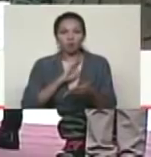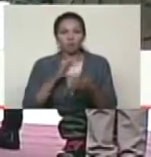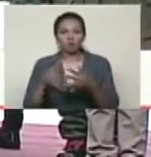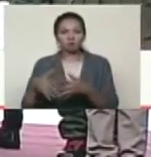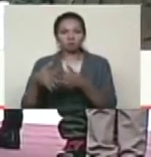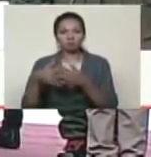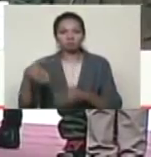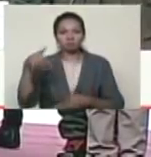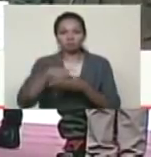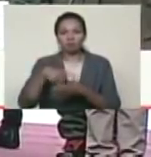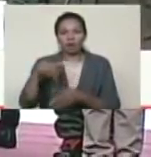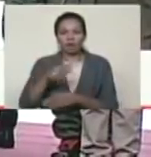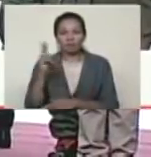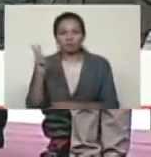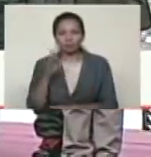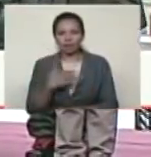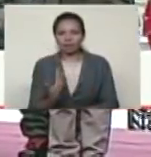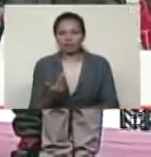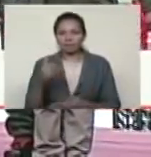incursora.